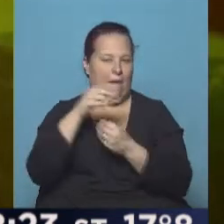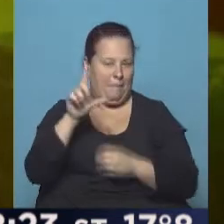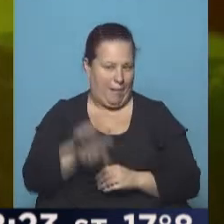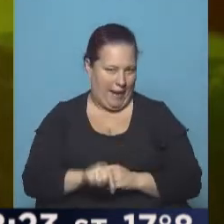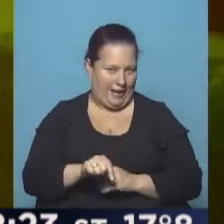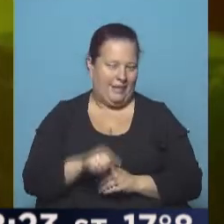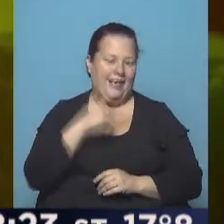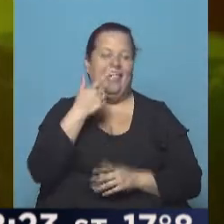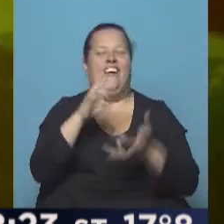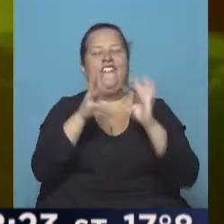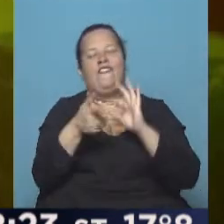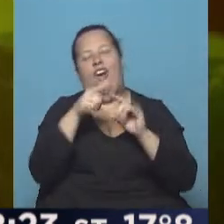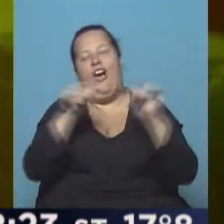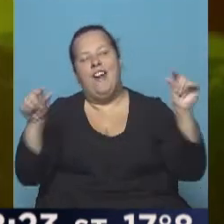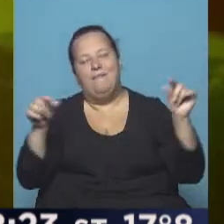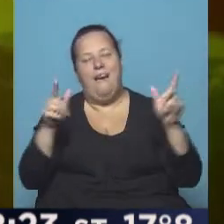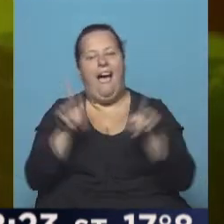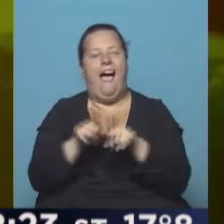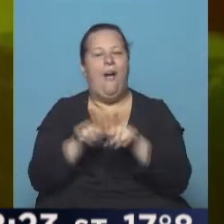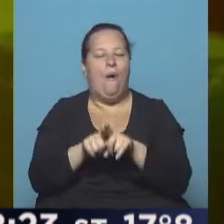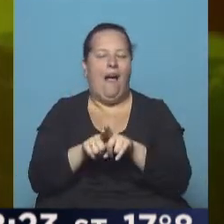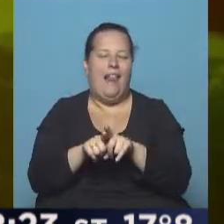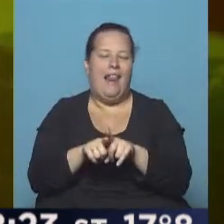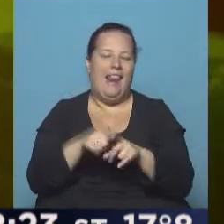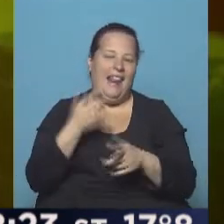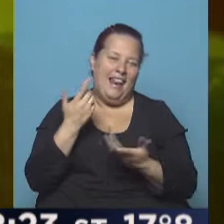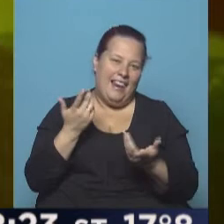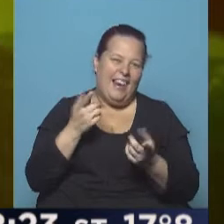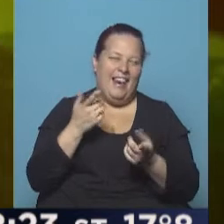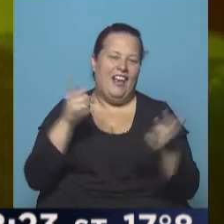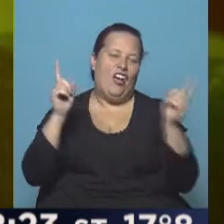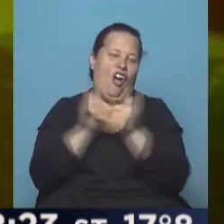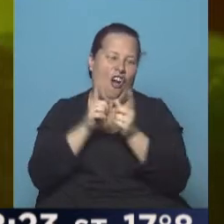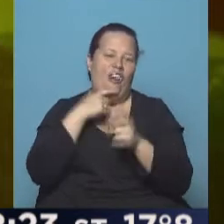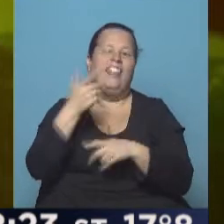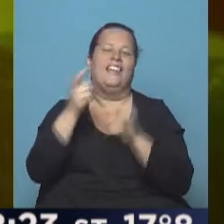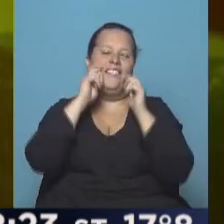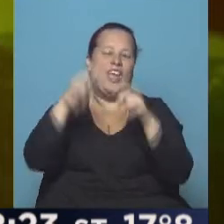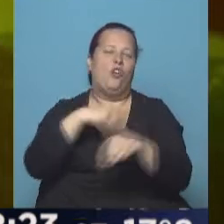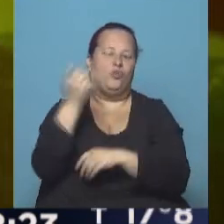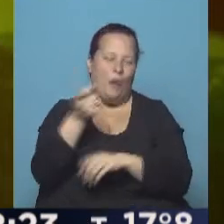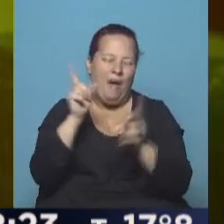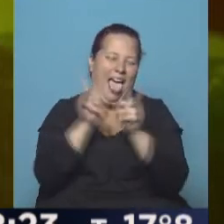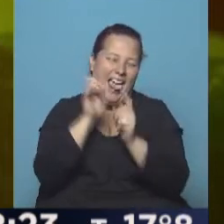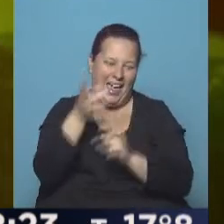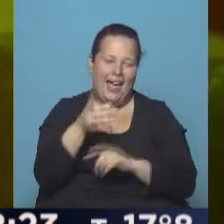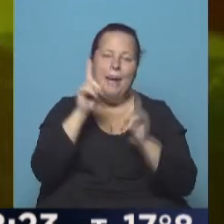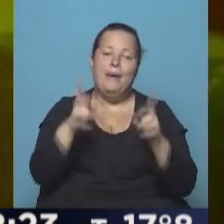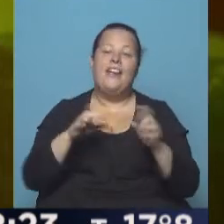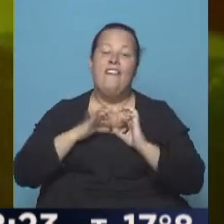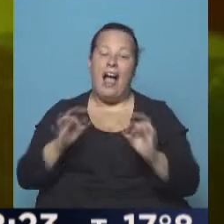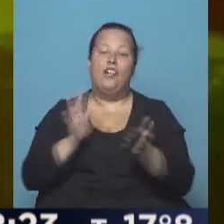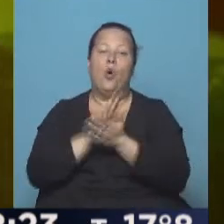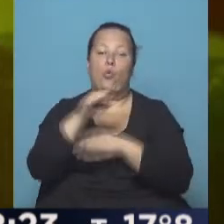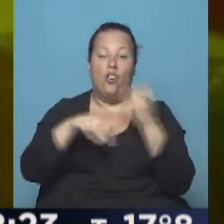Esto obviamente está dicho de alguna manera, por ahí bastante resumiendo un poco, pero no, claro. Compartiendo las vacaciones con